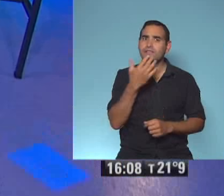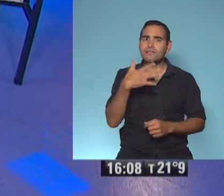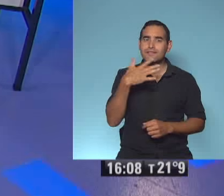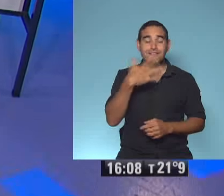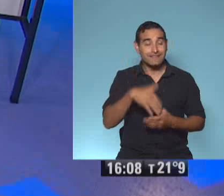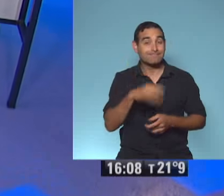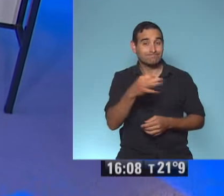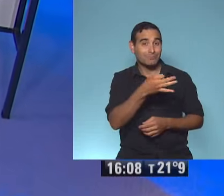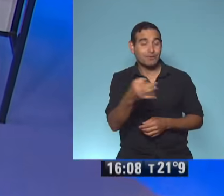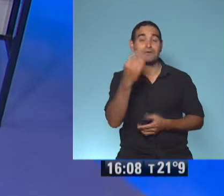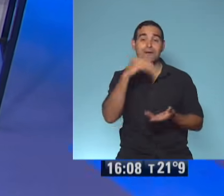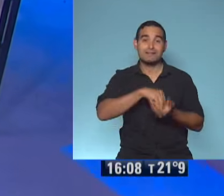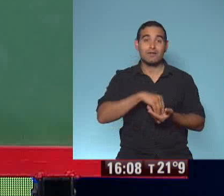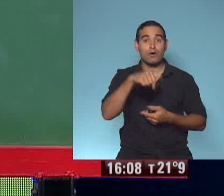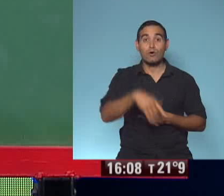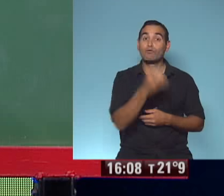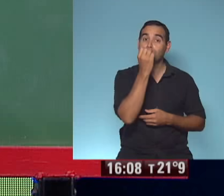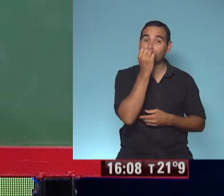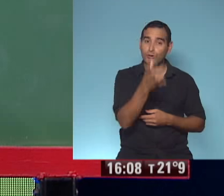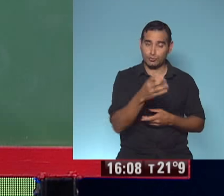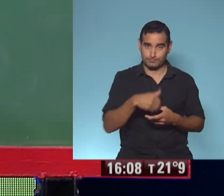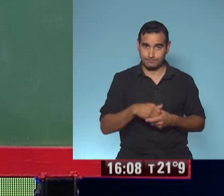bien, también vamos a ver flores.